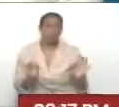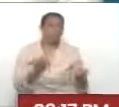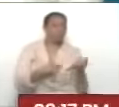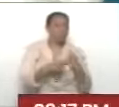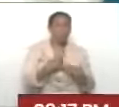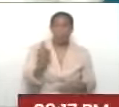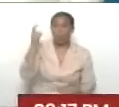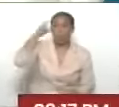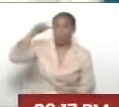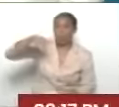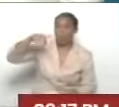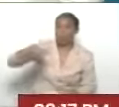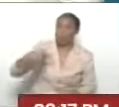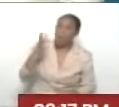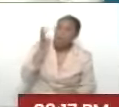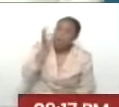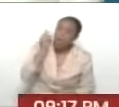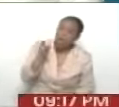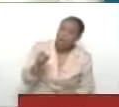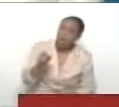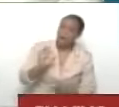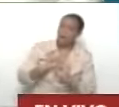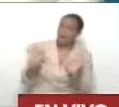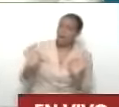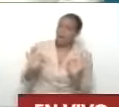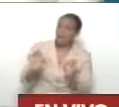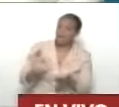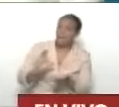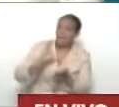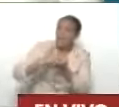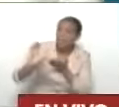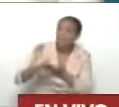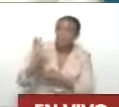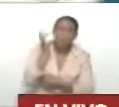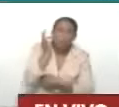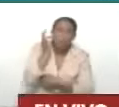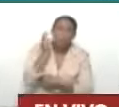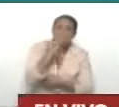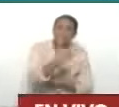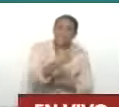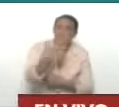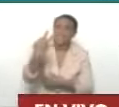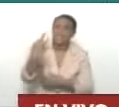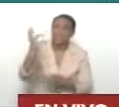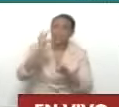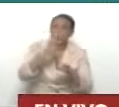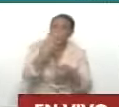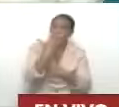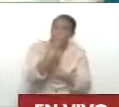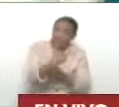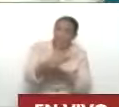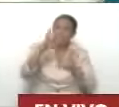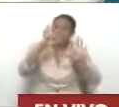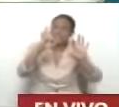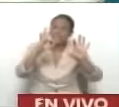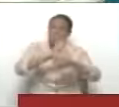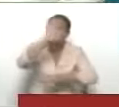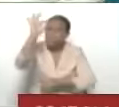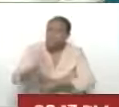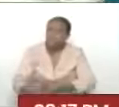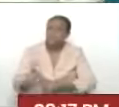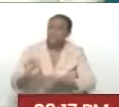Hoy, ver a la mujer y Credimujer enfocado 37% para la producción,